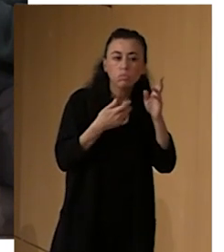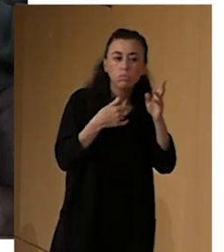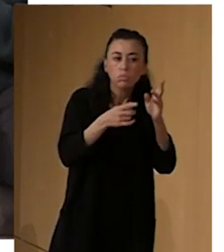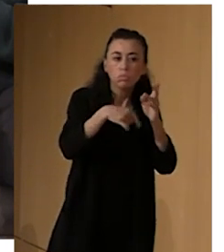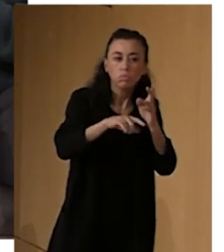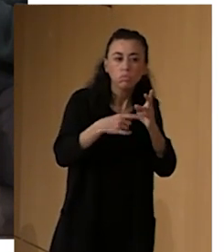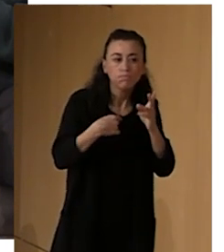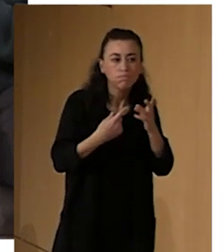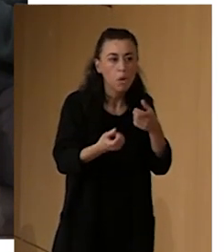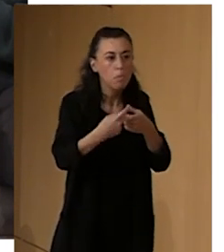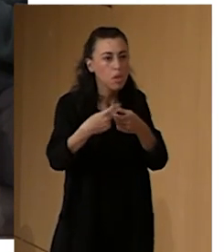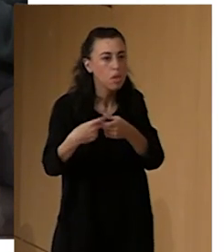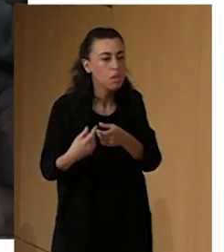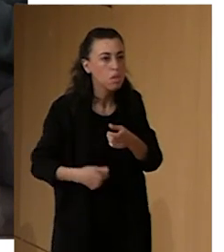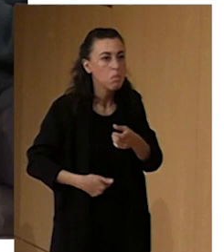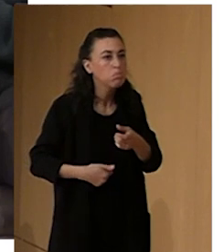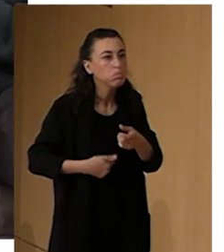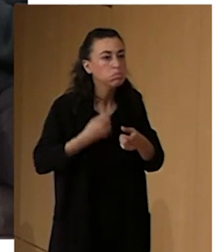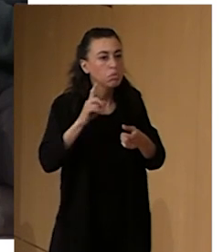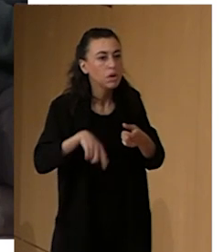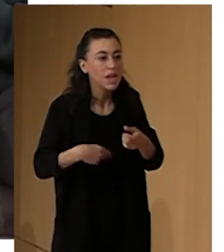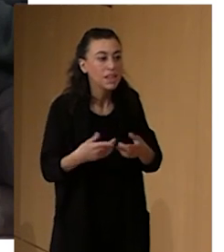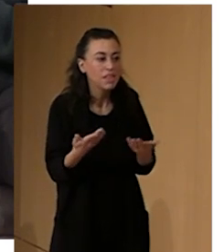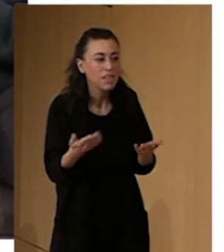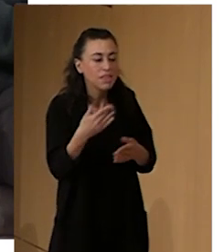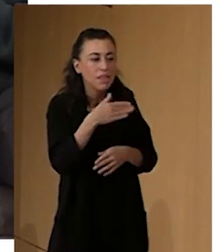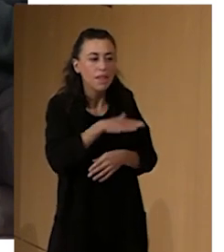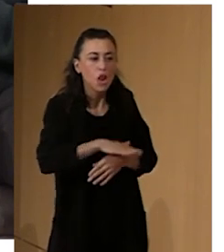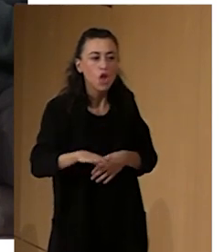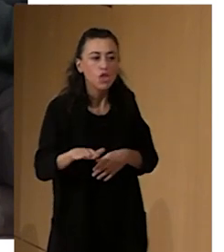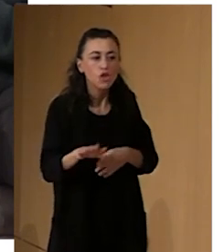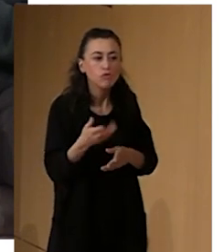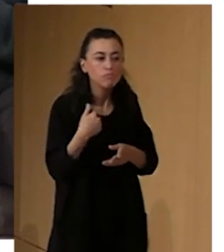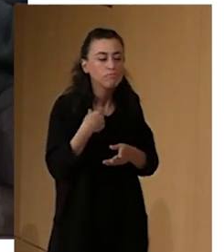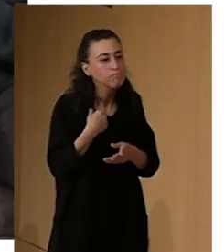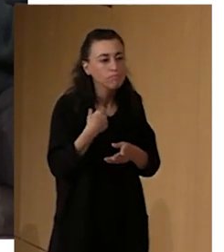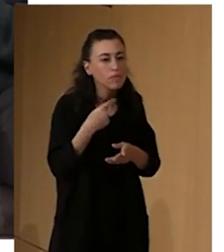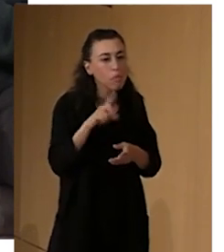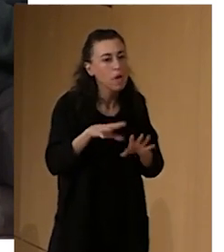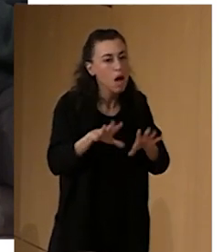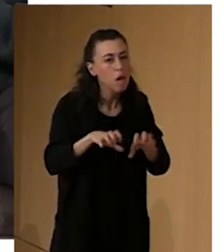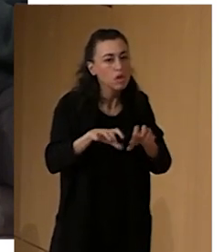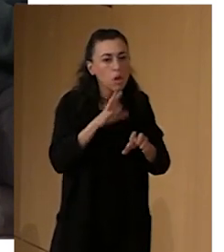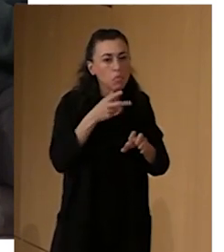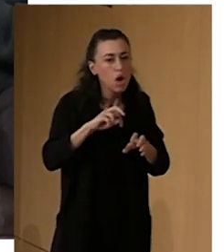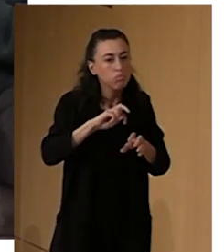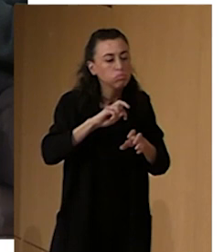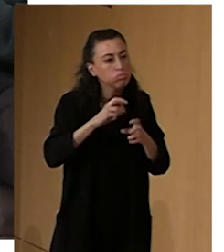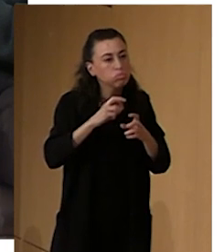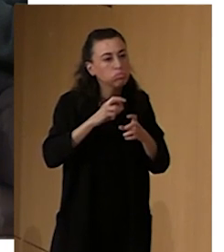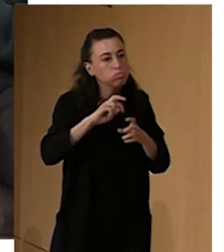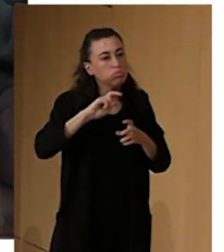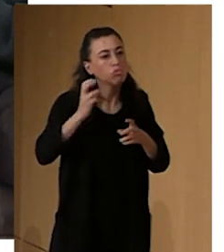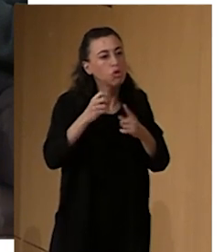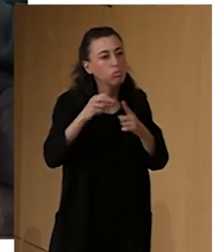también sean partícipes y los niños aprendes de ellos porque son miradas y reflexiones muy muy distintas yo he tenido la suerte de poder